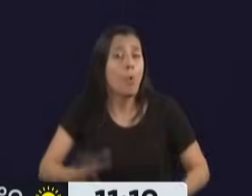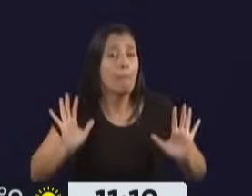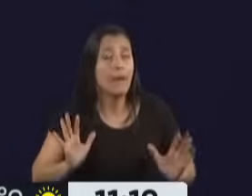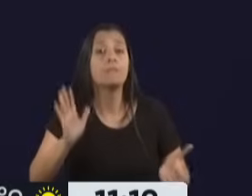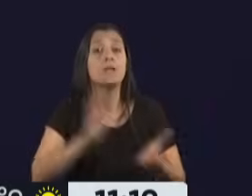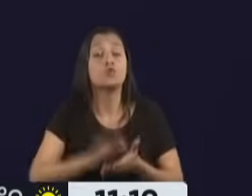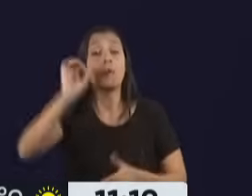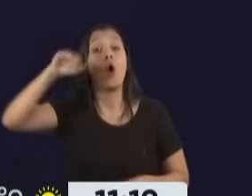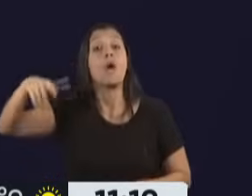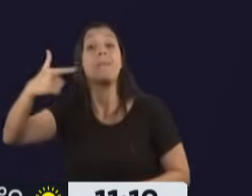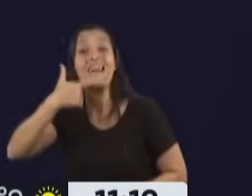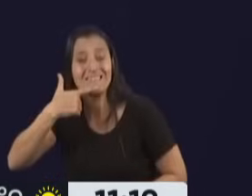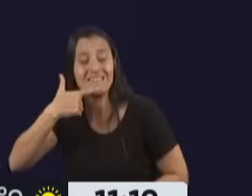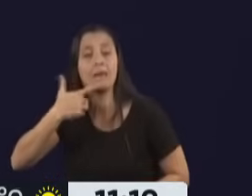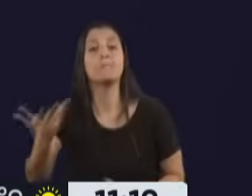la OMS,